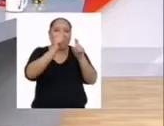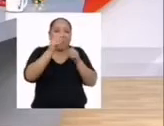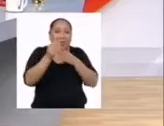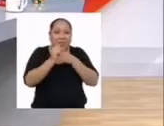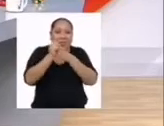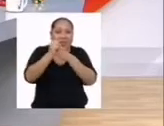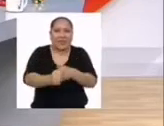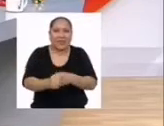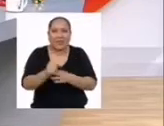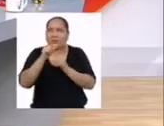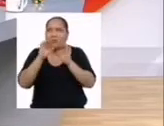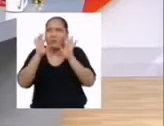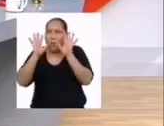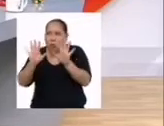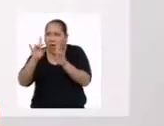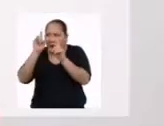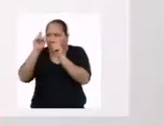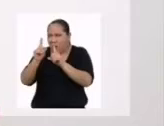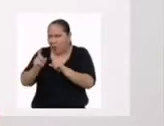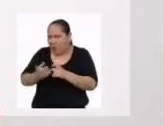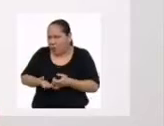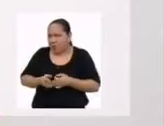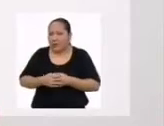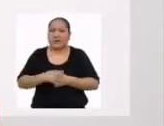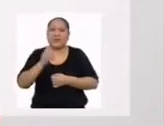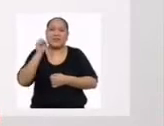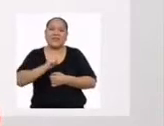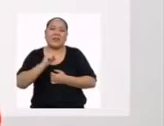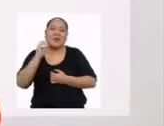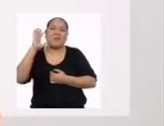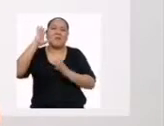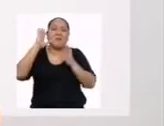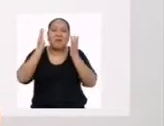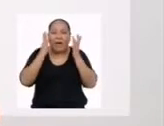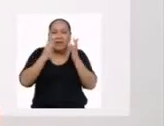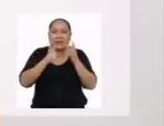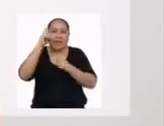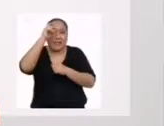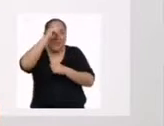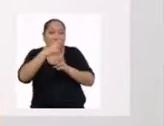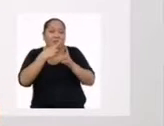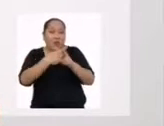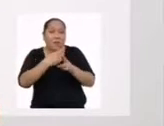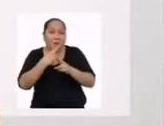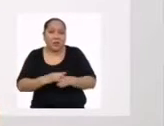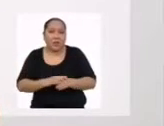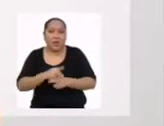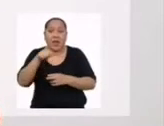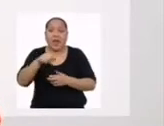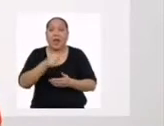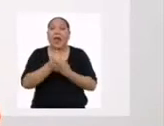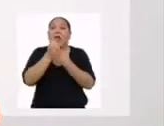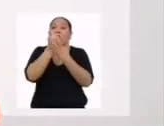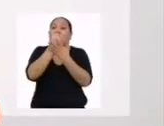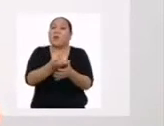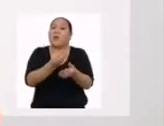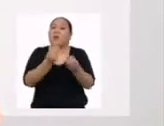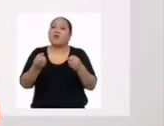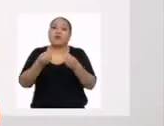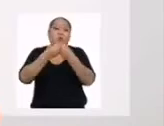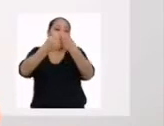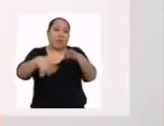son como 10 preguntas. Aunque parece trabajoso responderlas, Hacerlo ayuda muchísimo a no perder